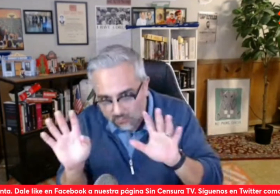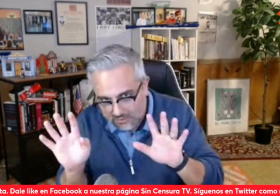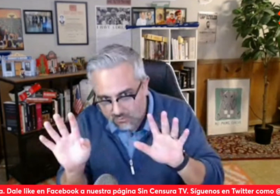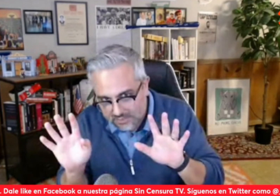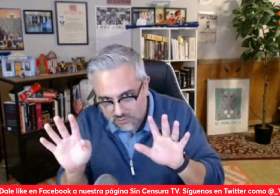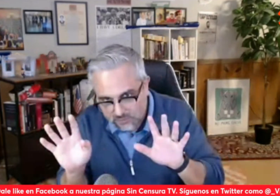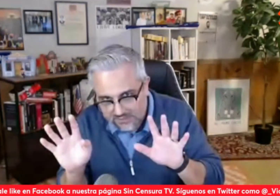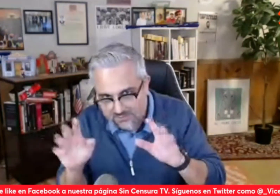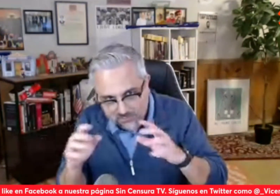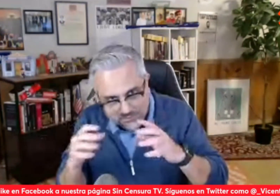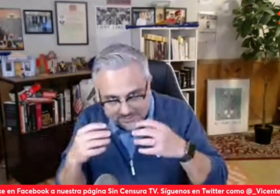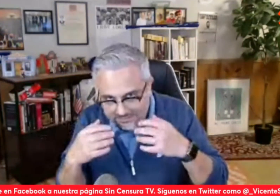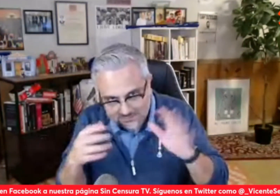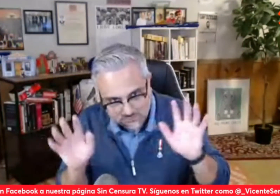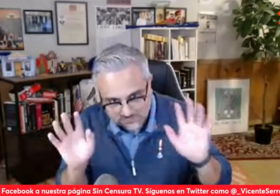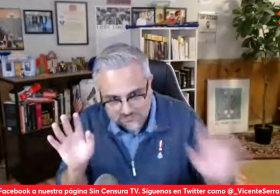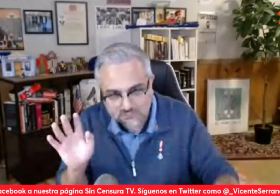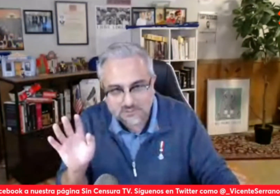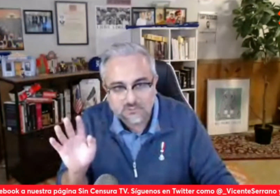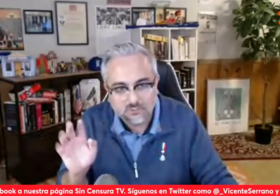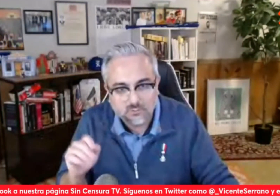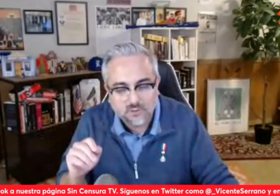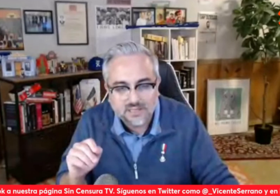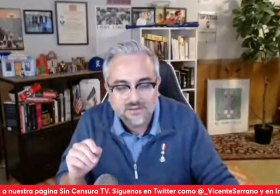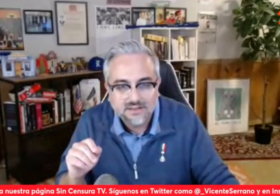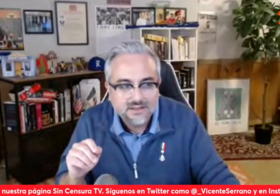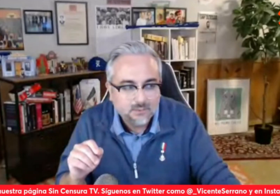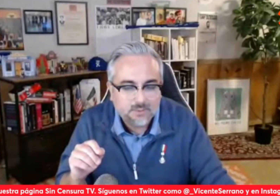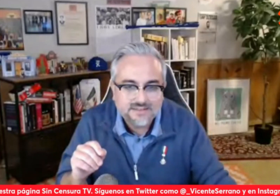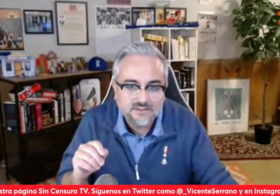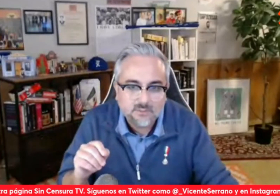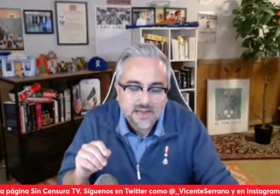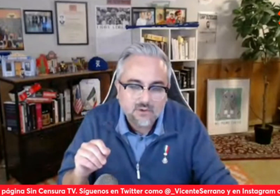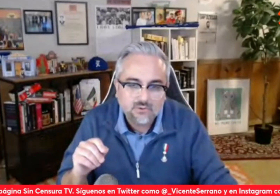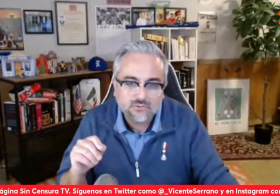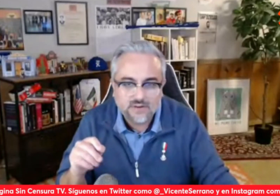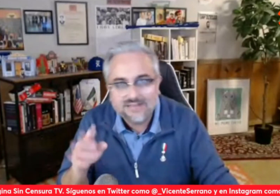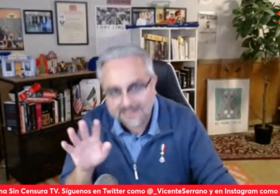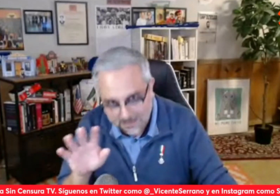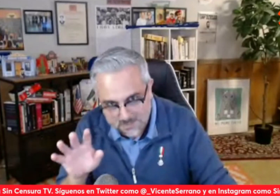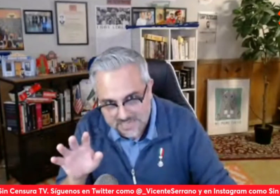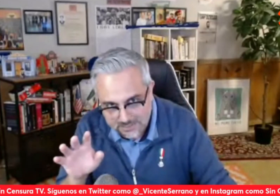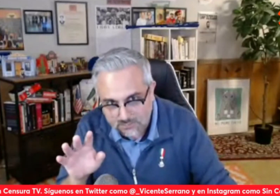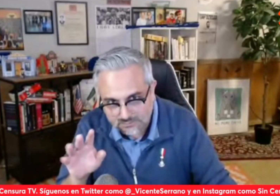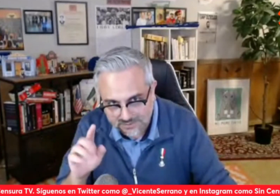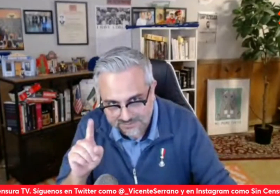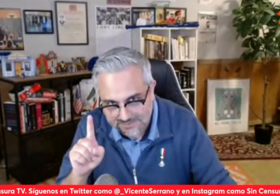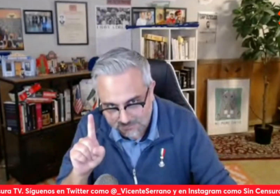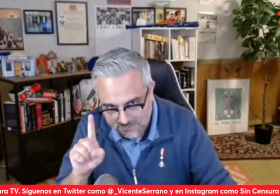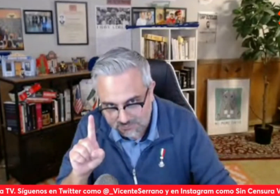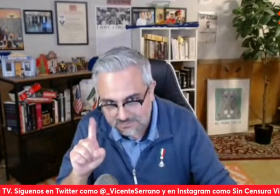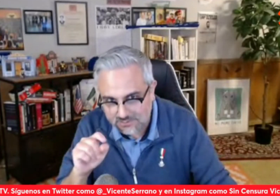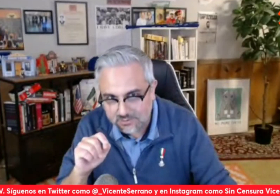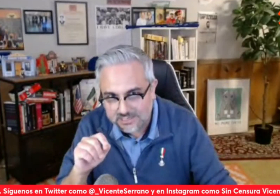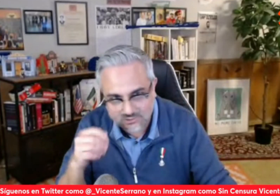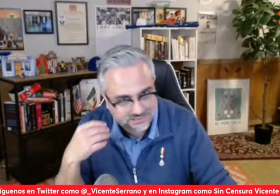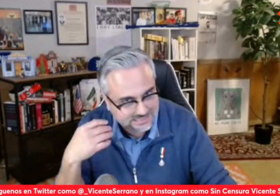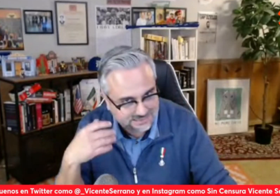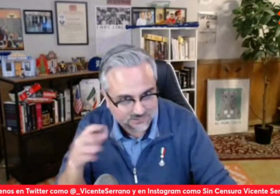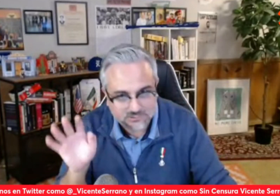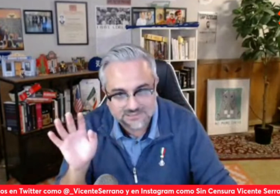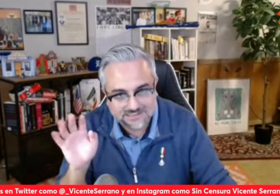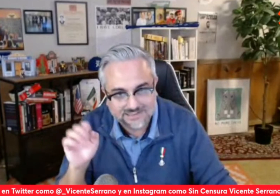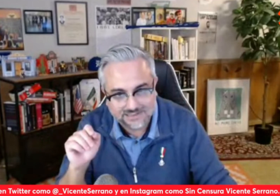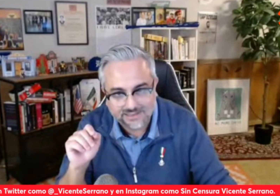solamente en un hecho, porque hay tantas cosas que ha hecho Estados Unidos por ahí. Países Bajos, Francia también, ¿no? Francia también en un hecho, hay